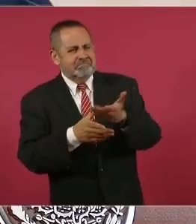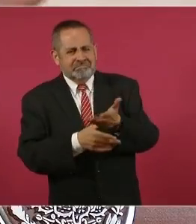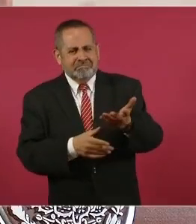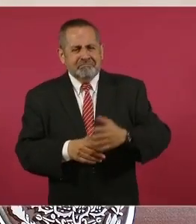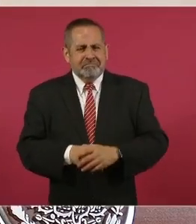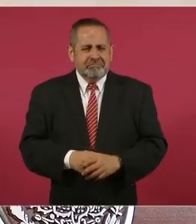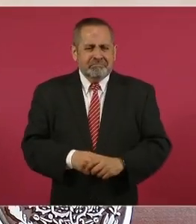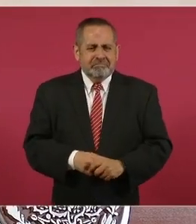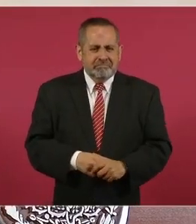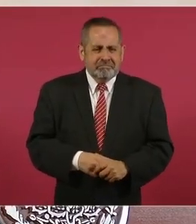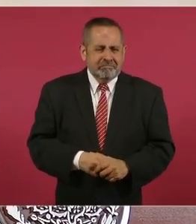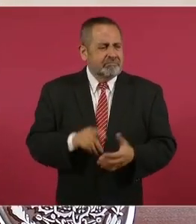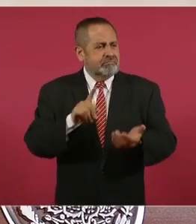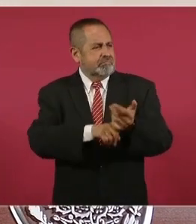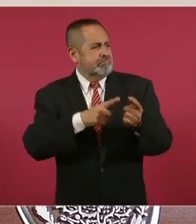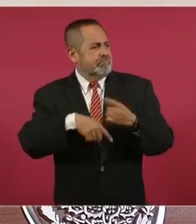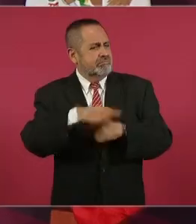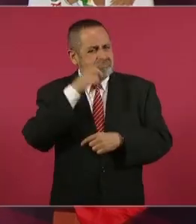Sí, ahora sí, los dueños